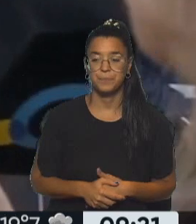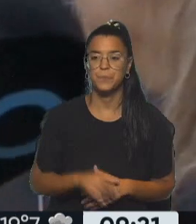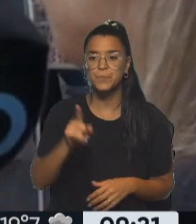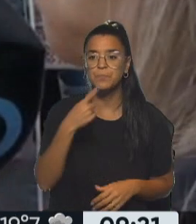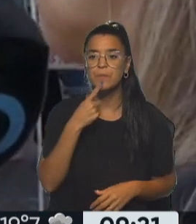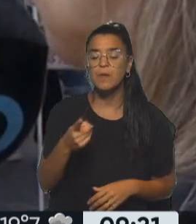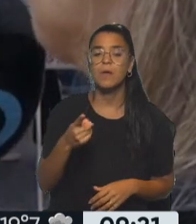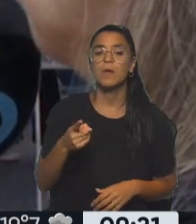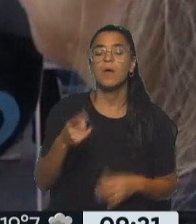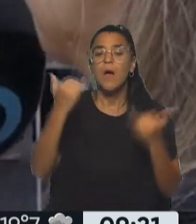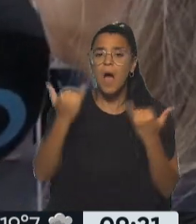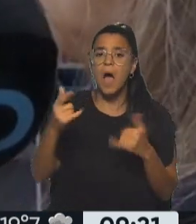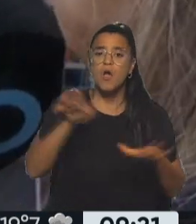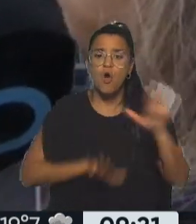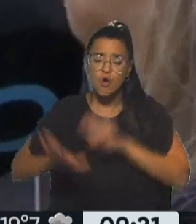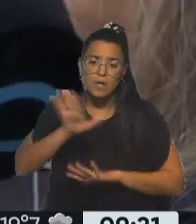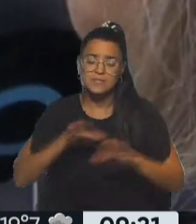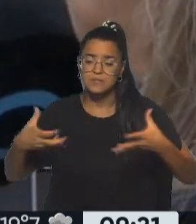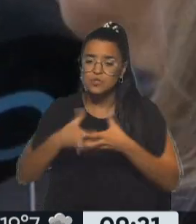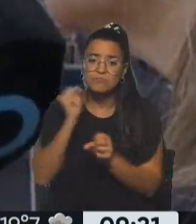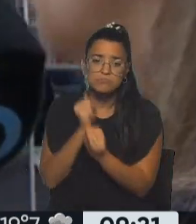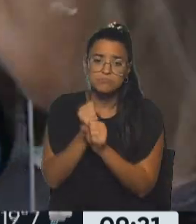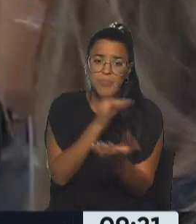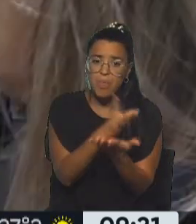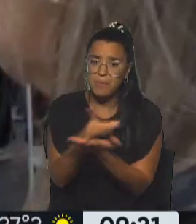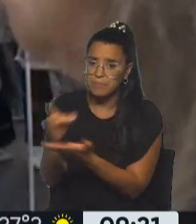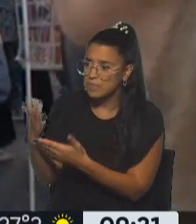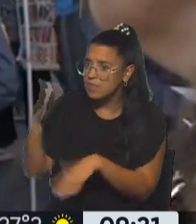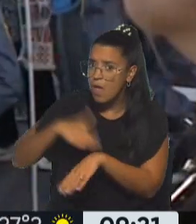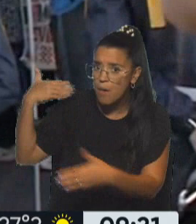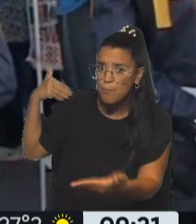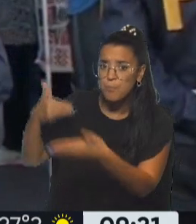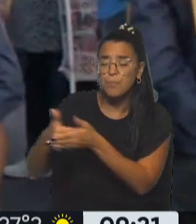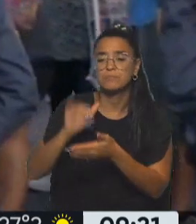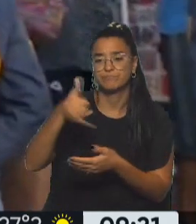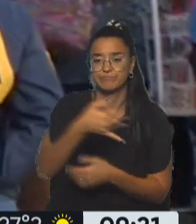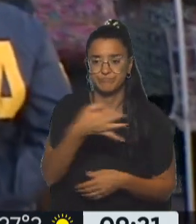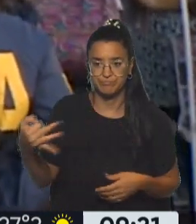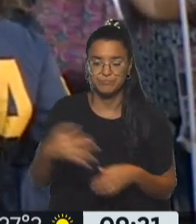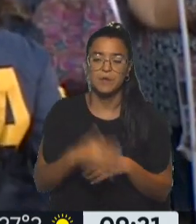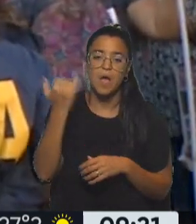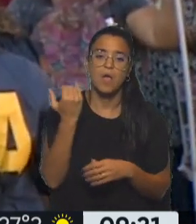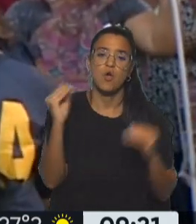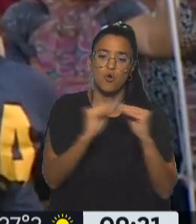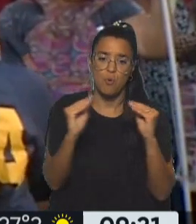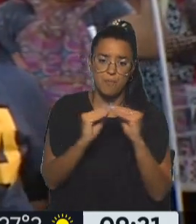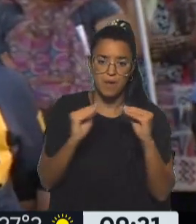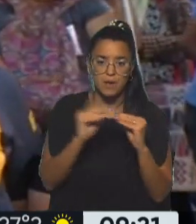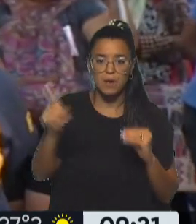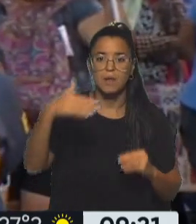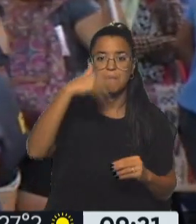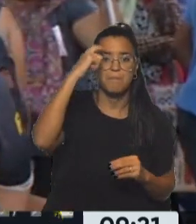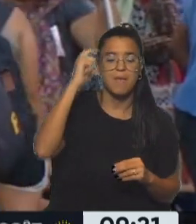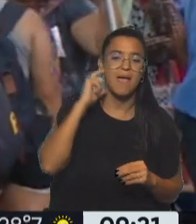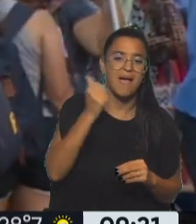El Caño acompañando distintas organizaciones de trabajadores que han quedado despedidos hace ya un largo tiempo. Así es, hay compañeros de